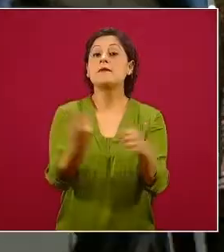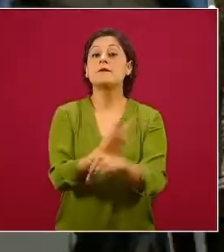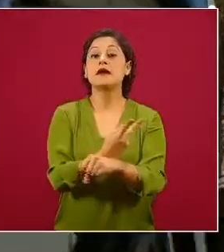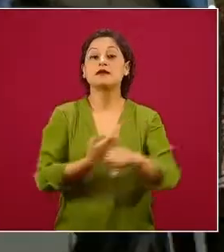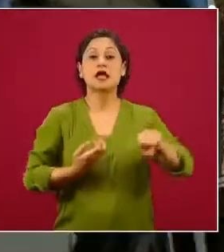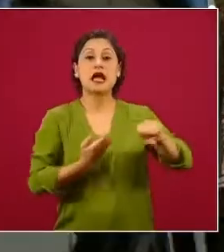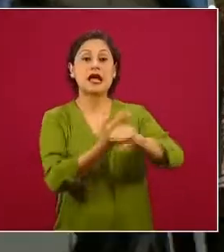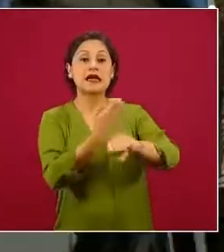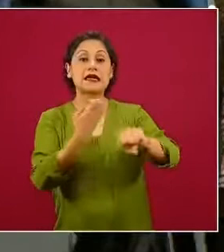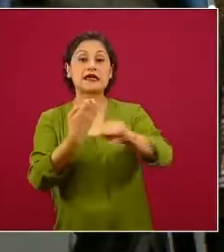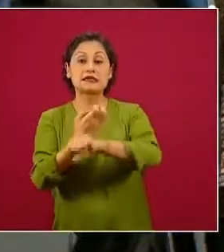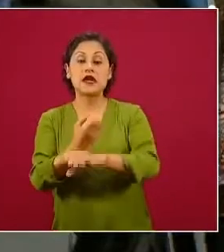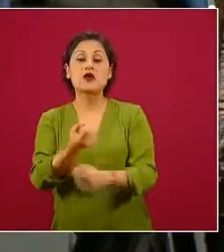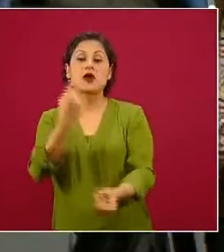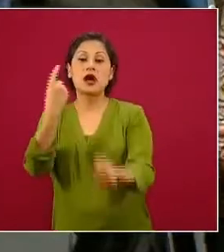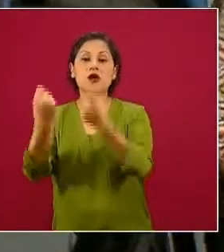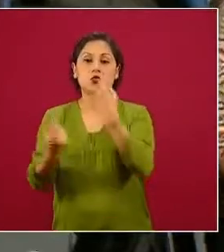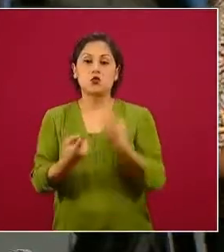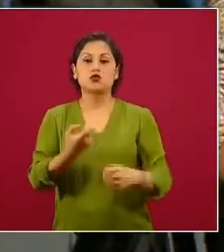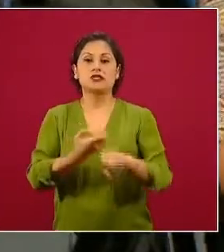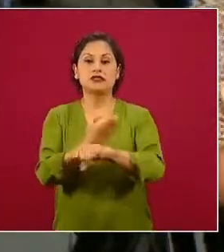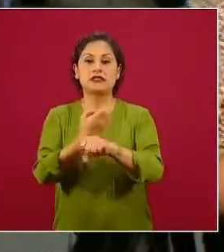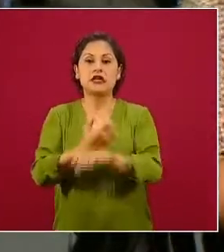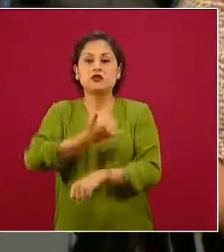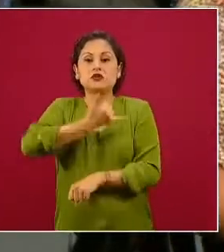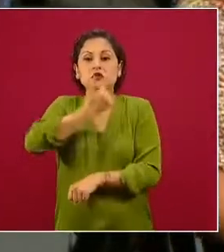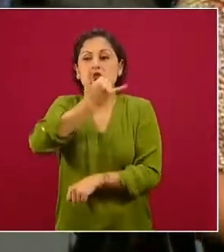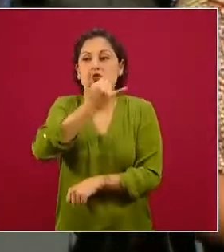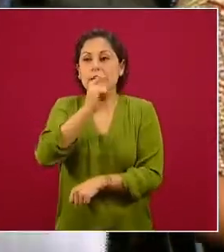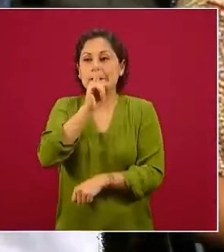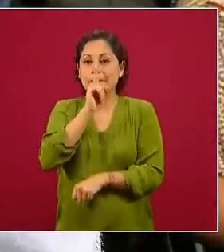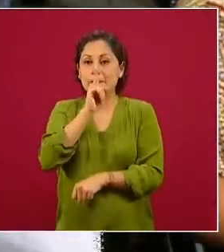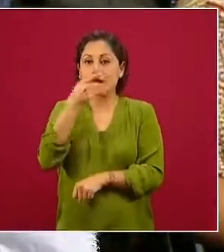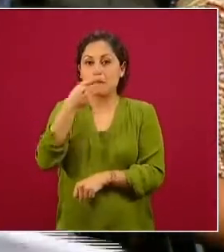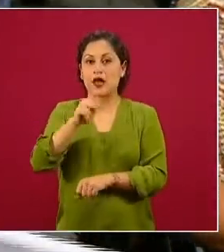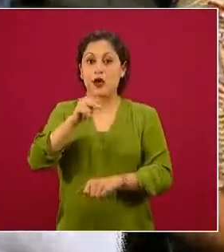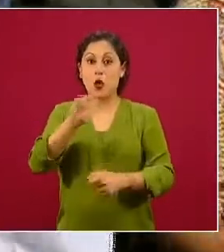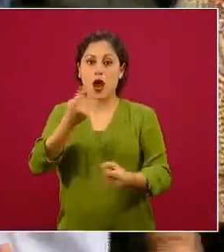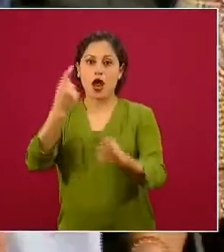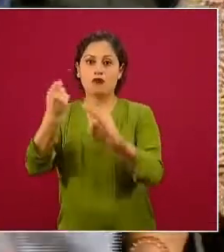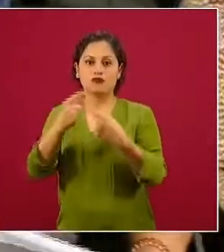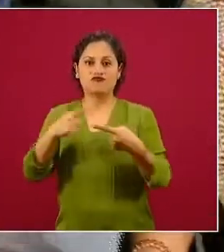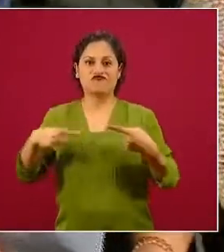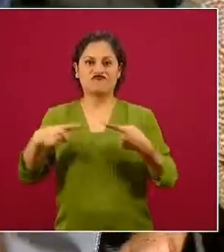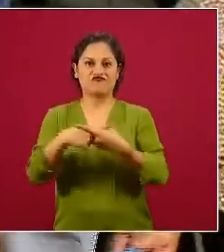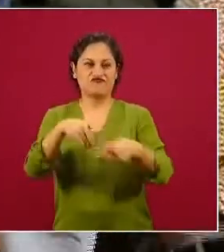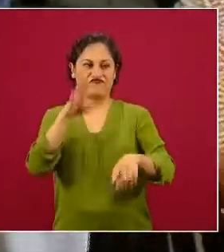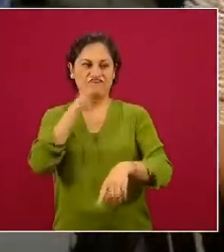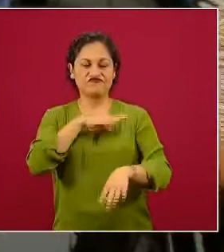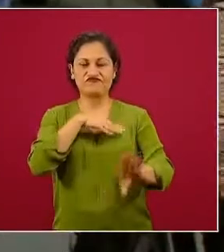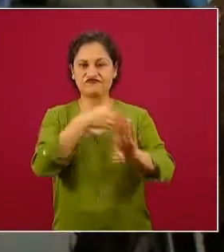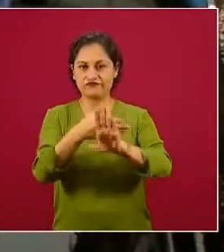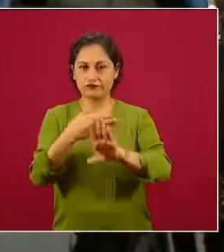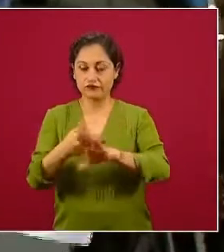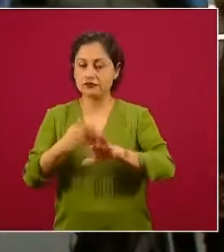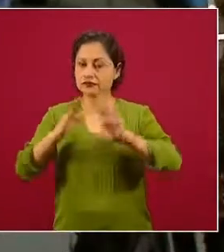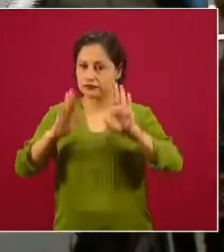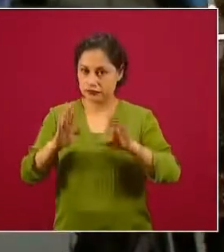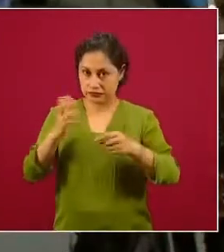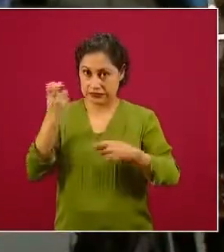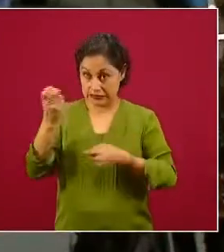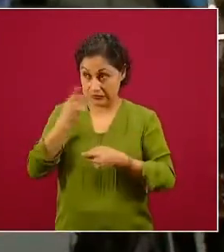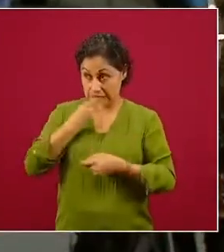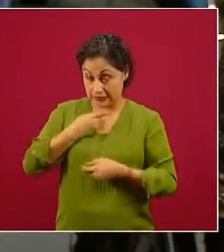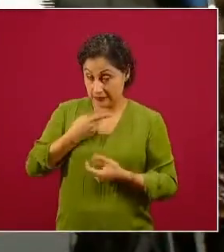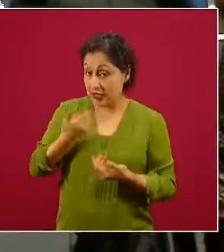por dolo, aunque usted dijo que eso no es el caso, presentaron información inconsistente. Y tercero, ¿cuándo se dieron cuenta si la información